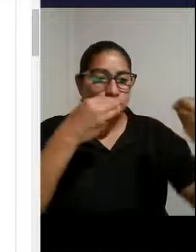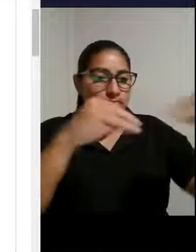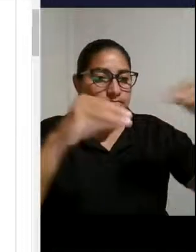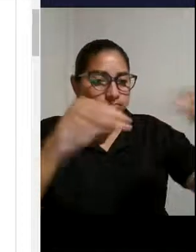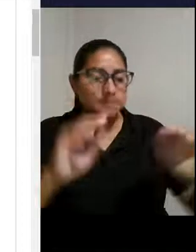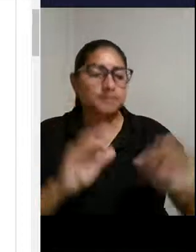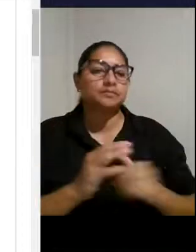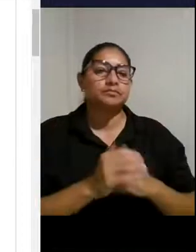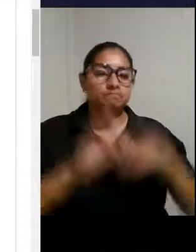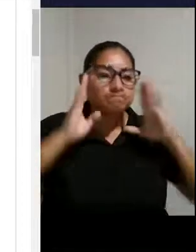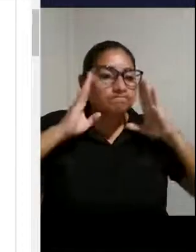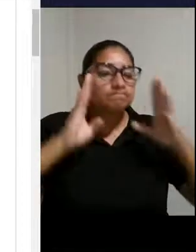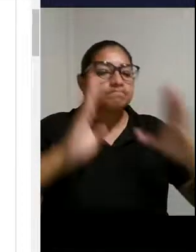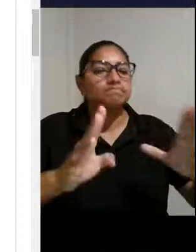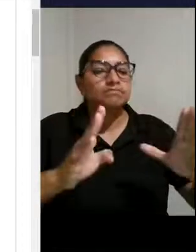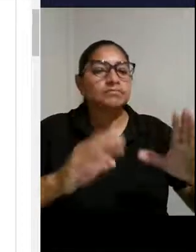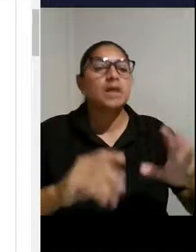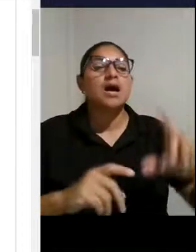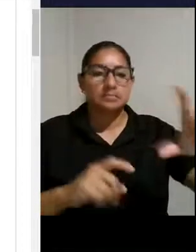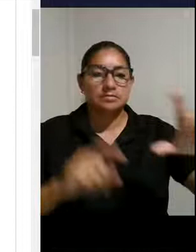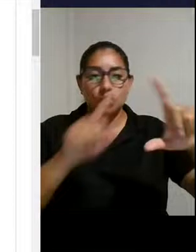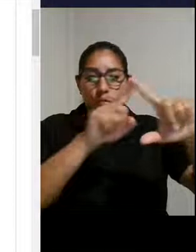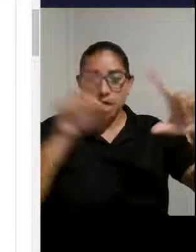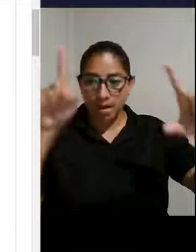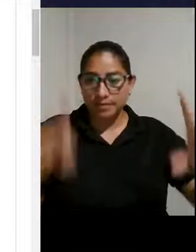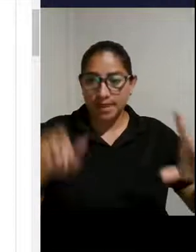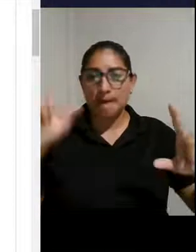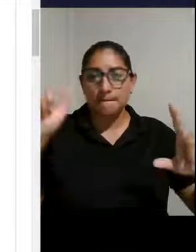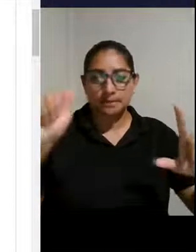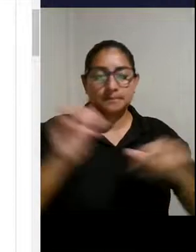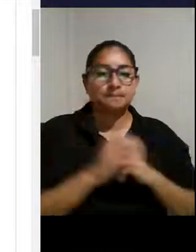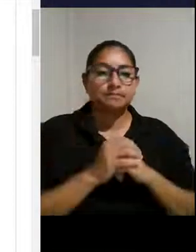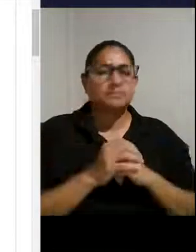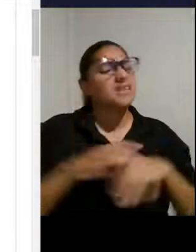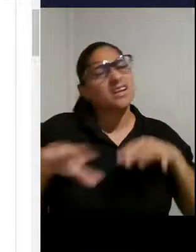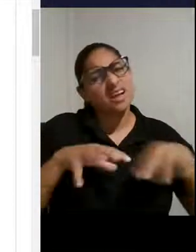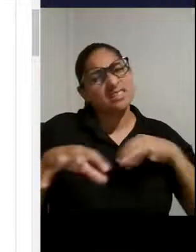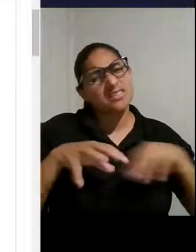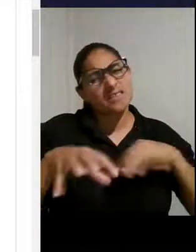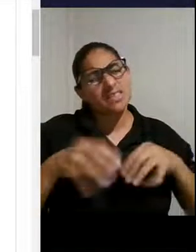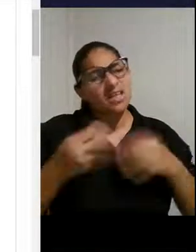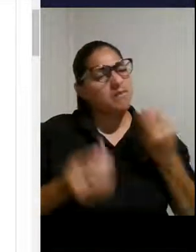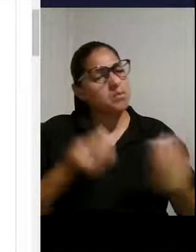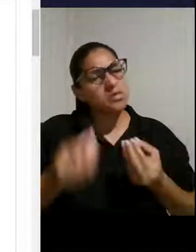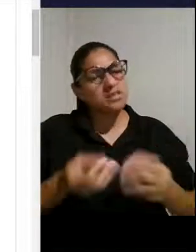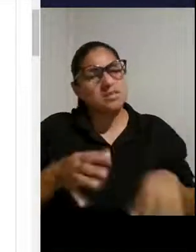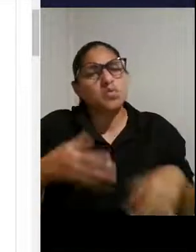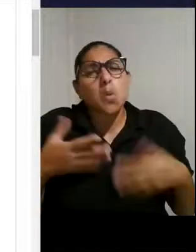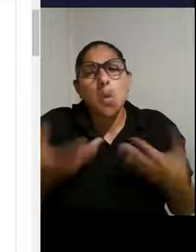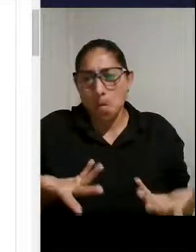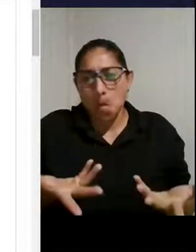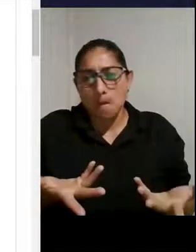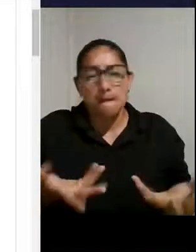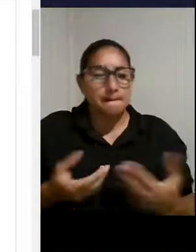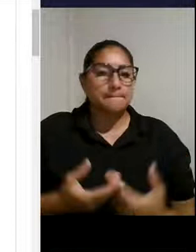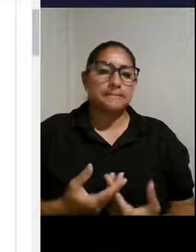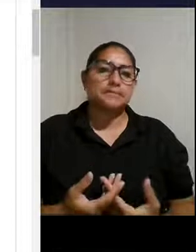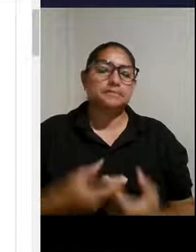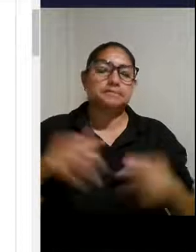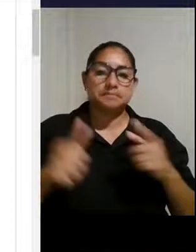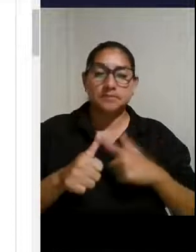vamos a concentrarnos solamente en este cuadrante. ¿Qué actividad vamos a realizar acá? Vamos a